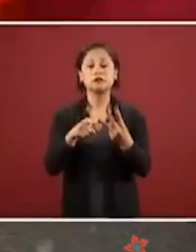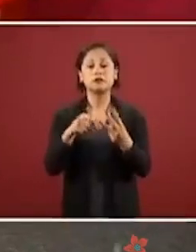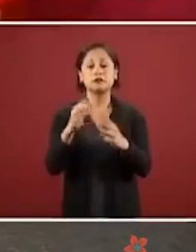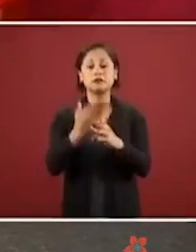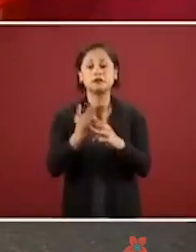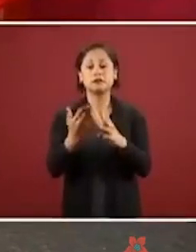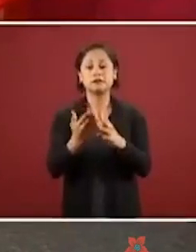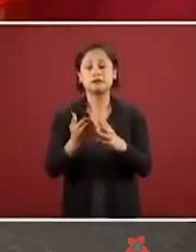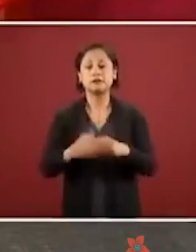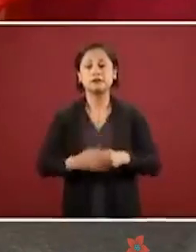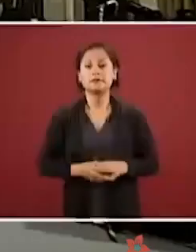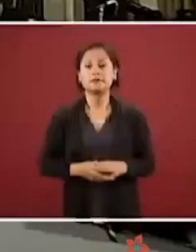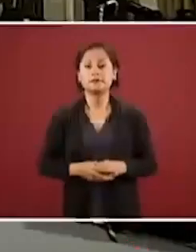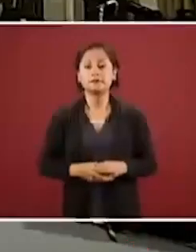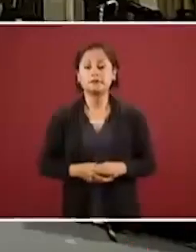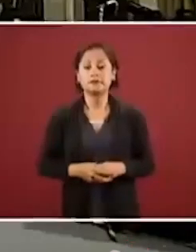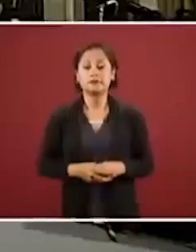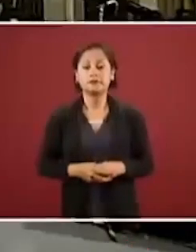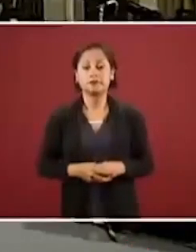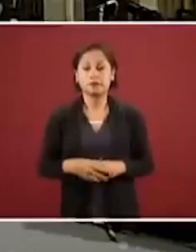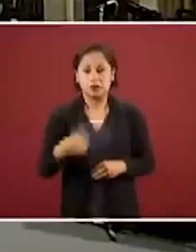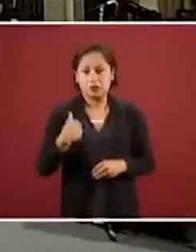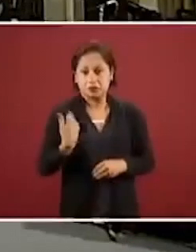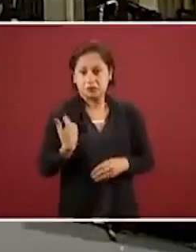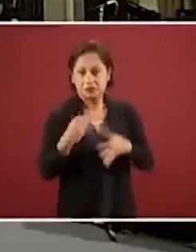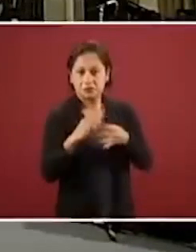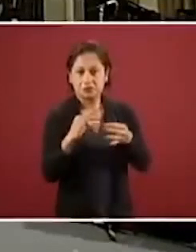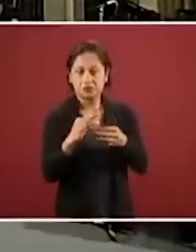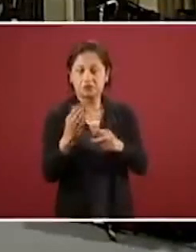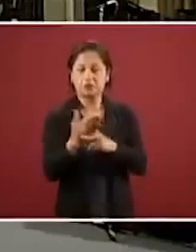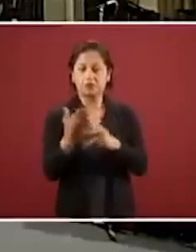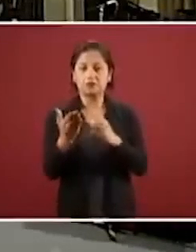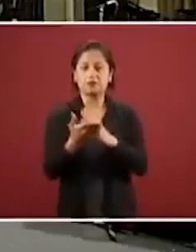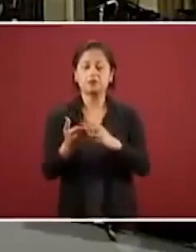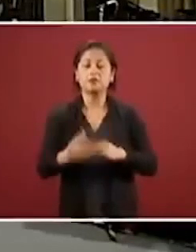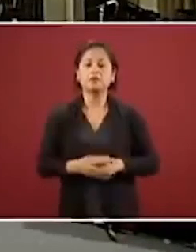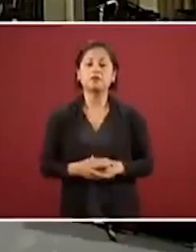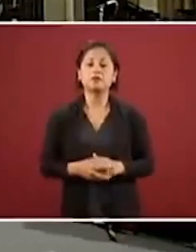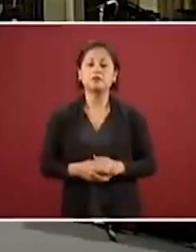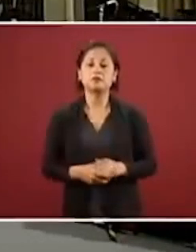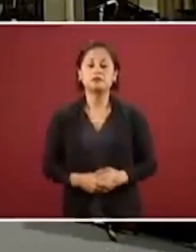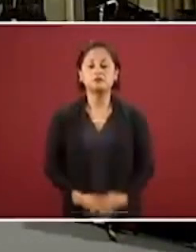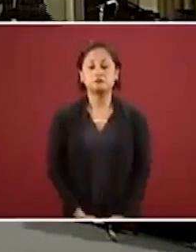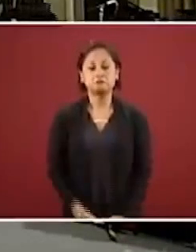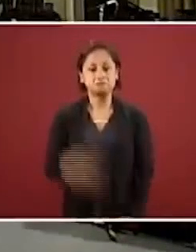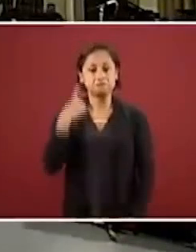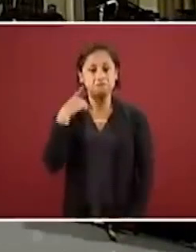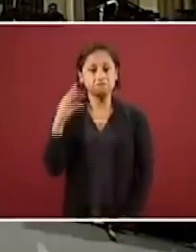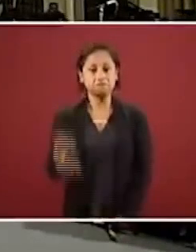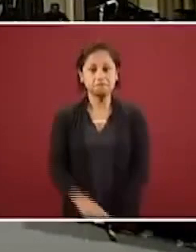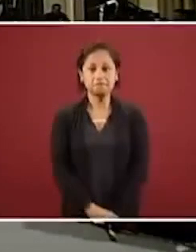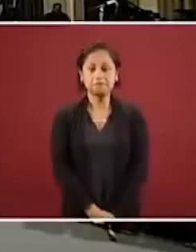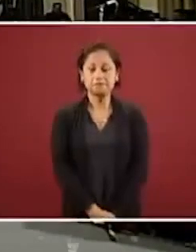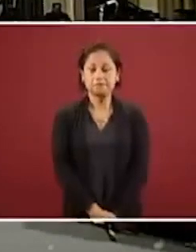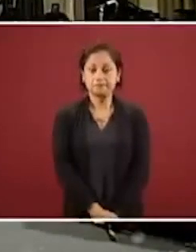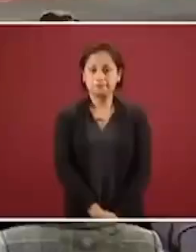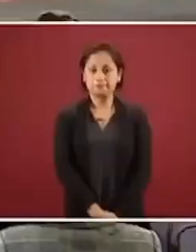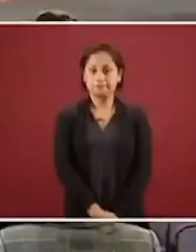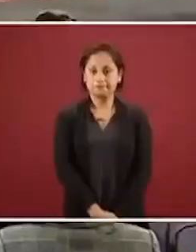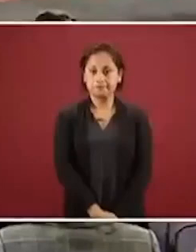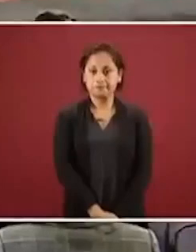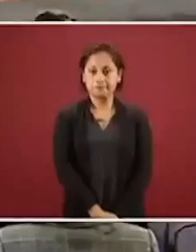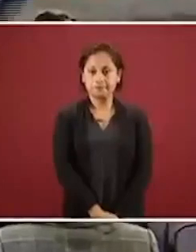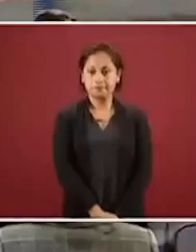¿Cómo se dice? Cables que le acabo de mostrar. Sí, claro. Espero le guste su regalo. Sí.